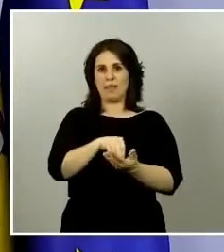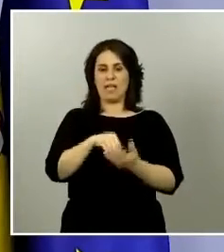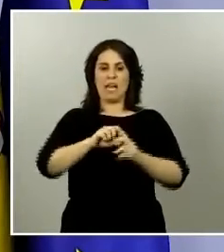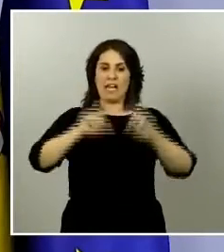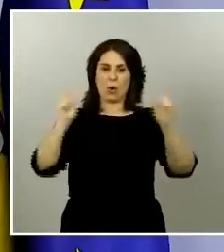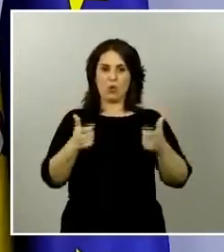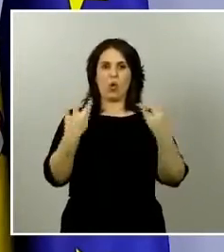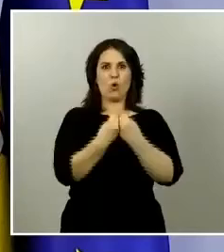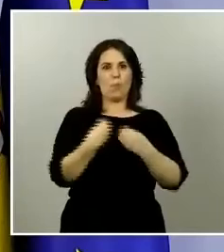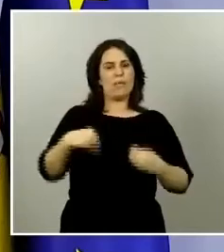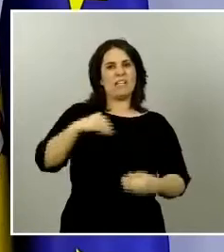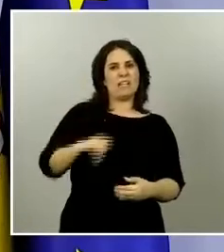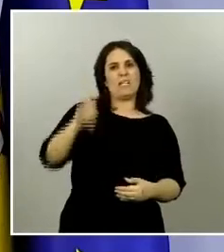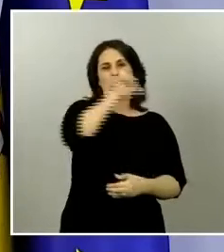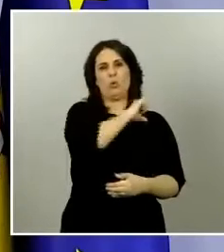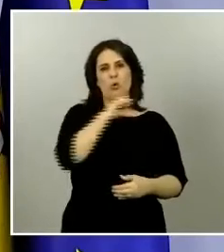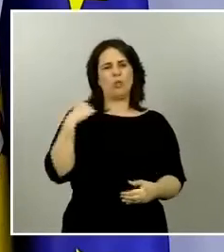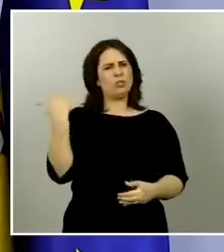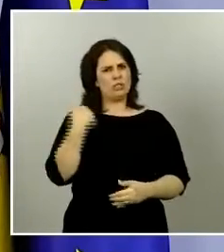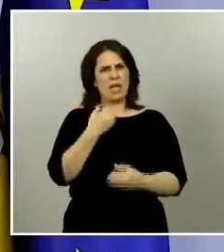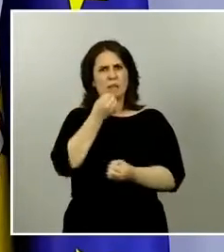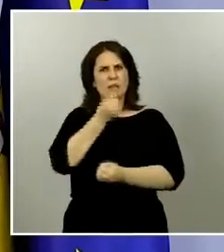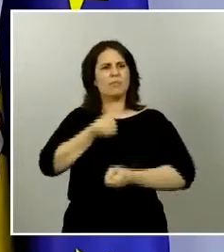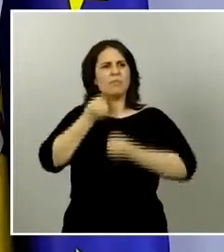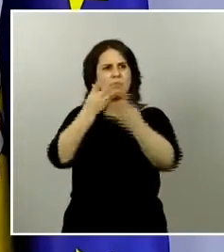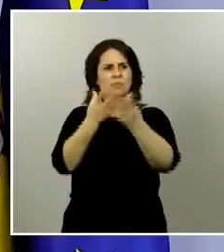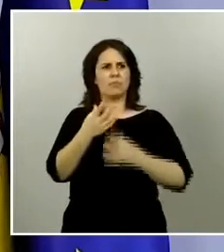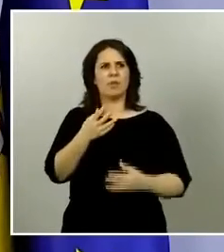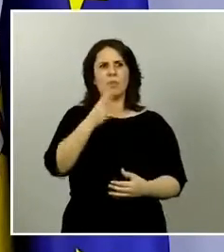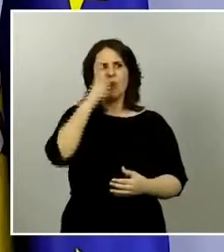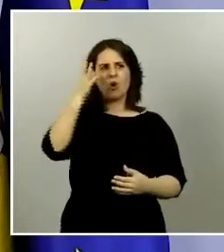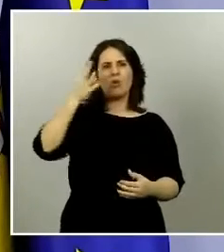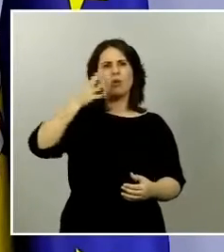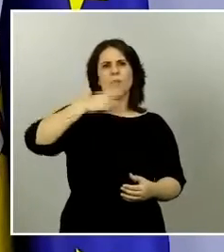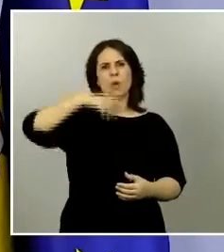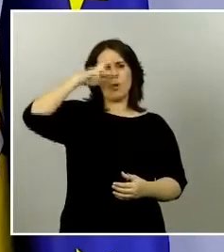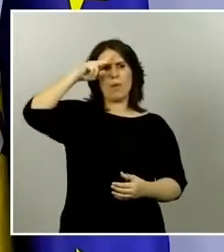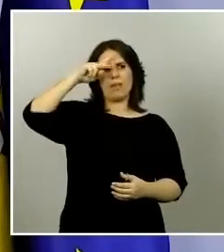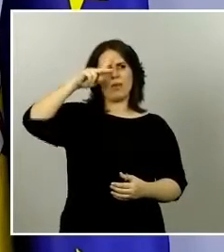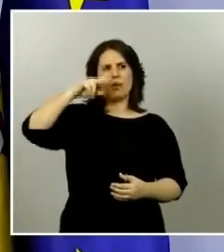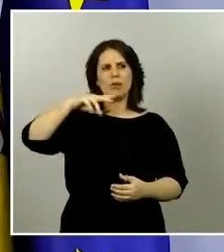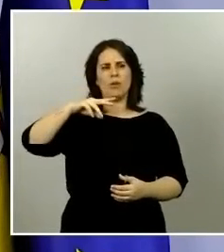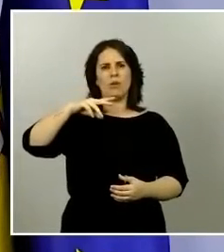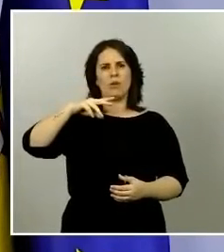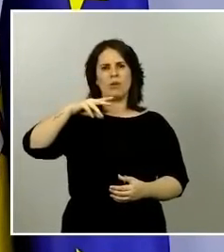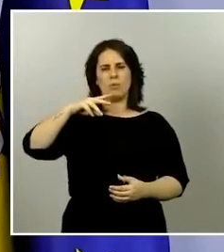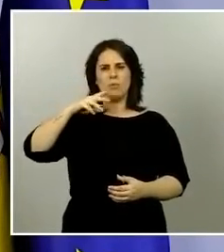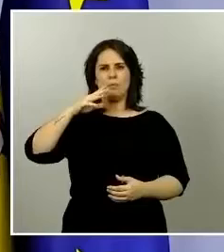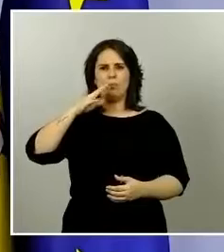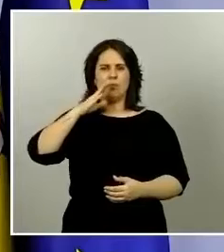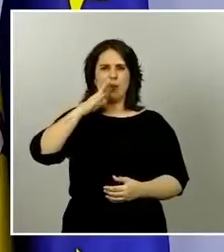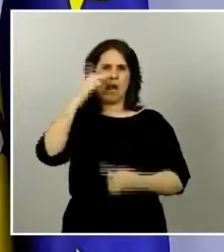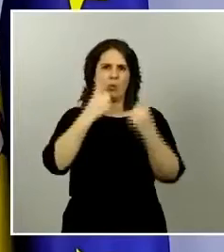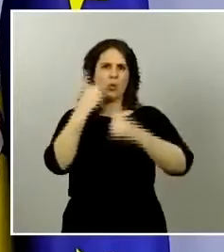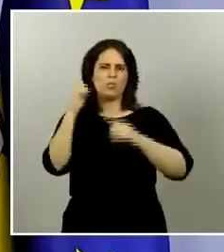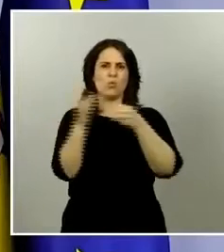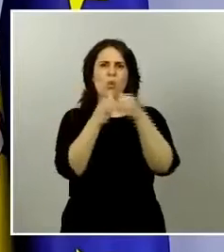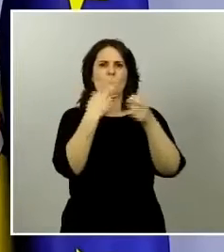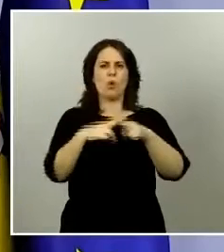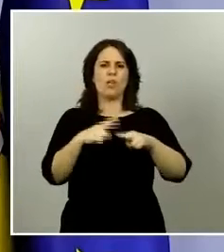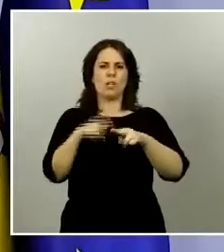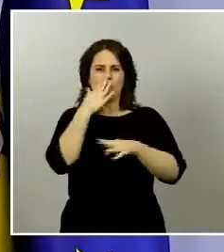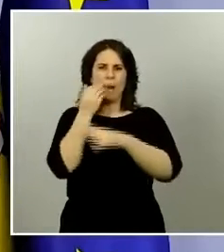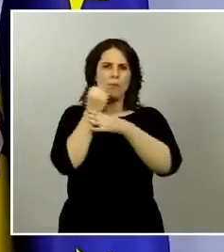marco de la conferencia, la undécima conferencia con presidentes autonómicos, ha mostrado su preocupación por el obstruccionismo de ciertas fuerzas